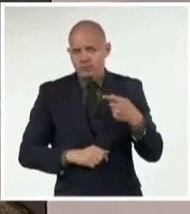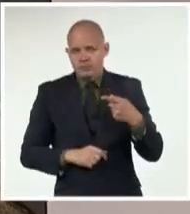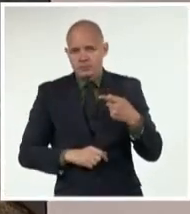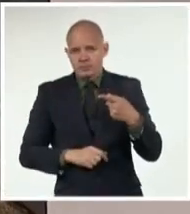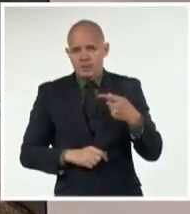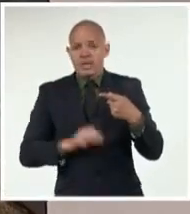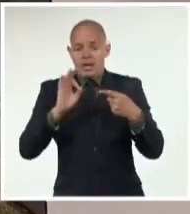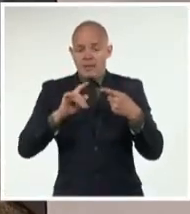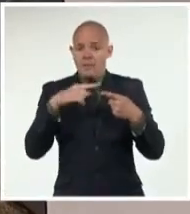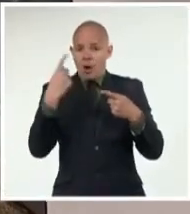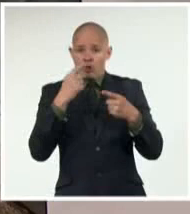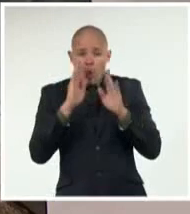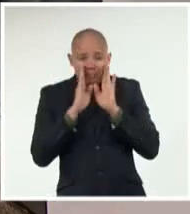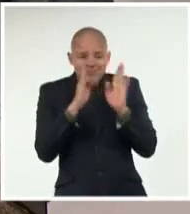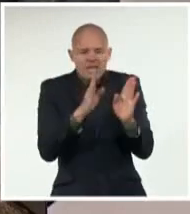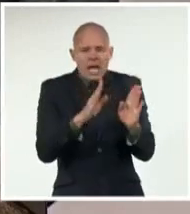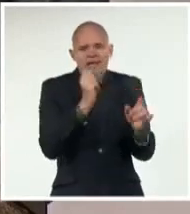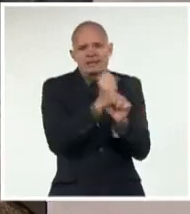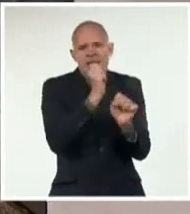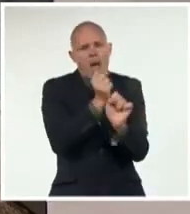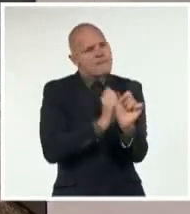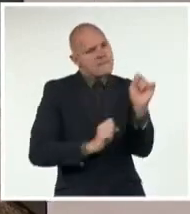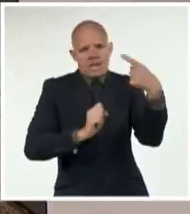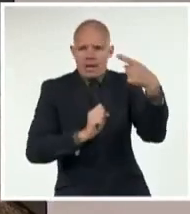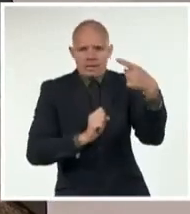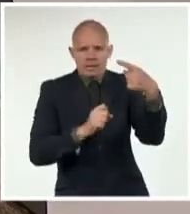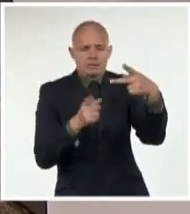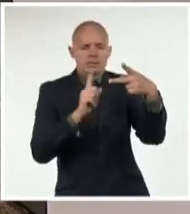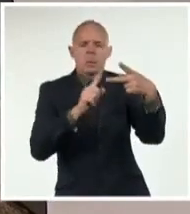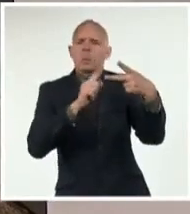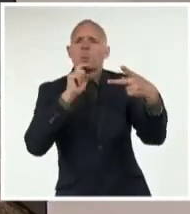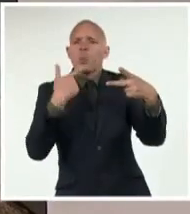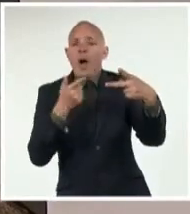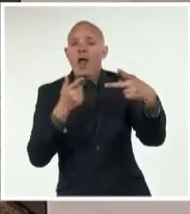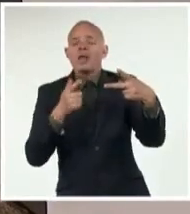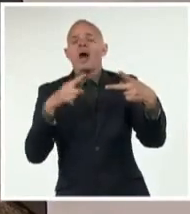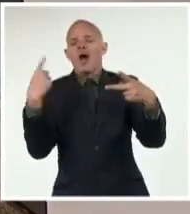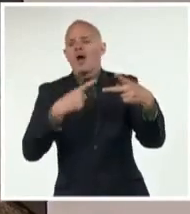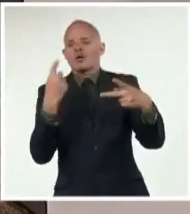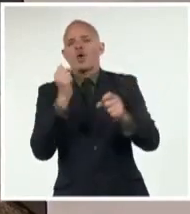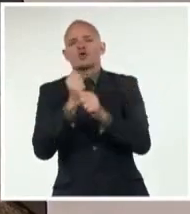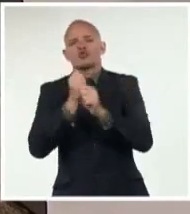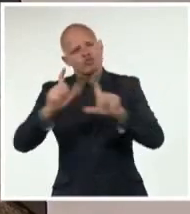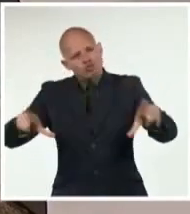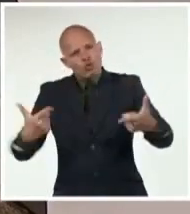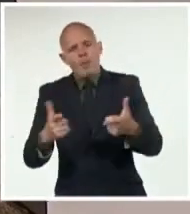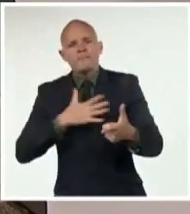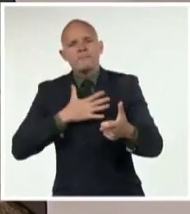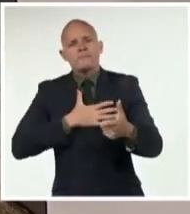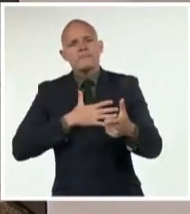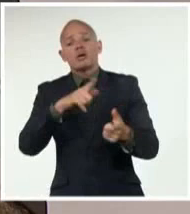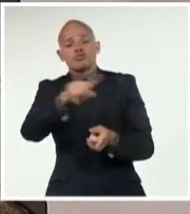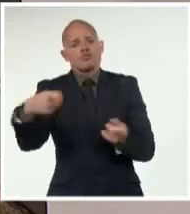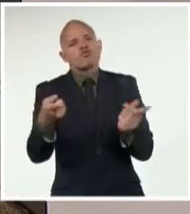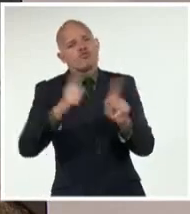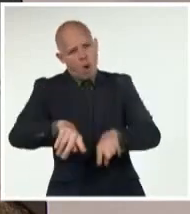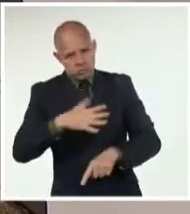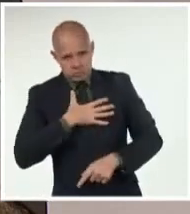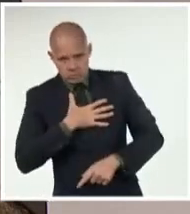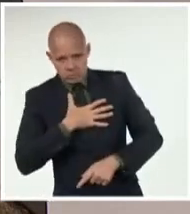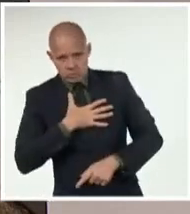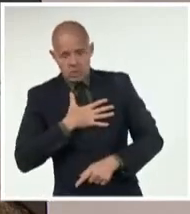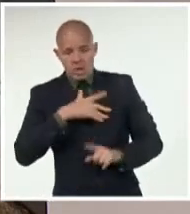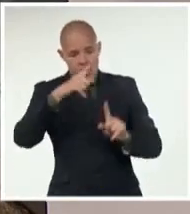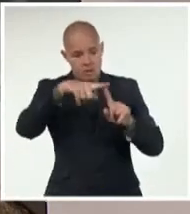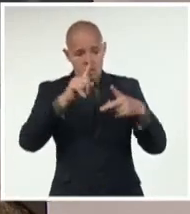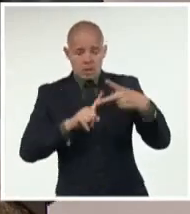la centralidad del trabajo y la centralidad del ejemplo. En ambos casos, el ser humano es objeto